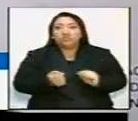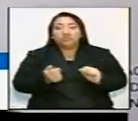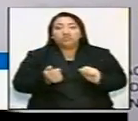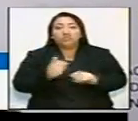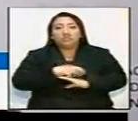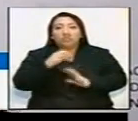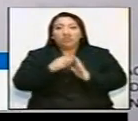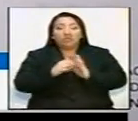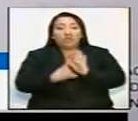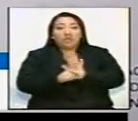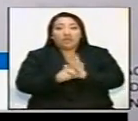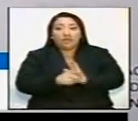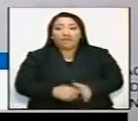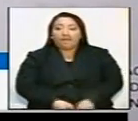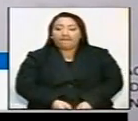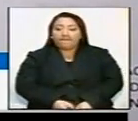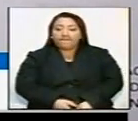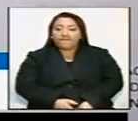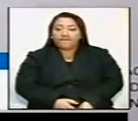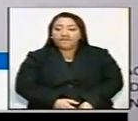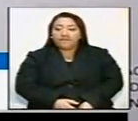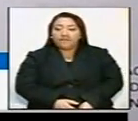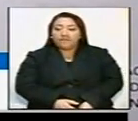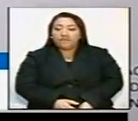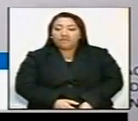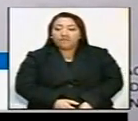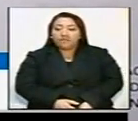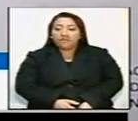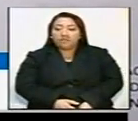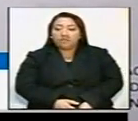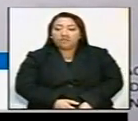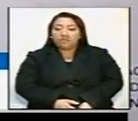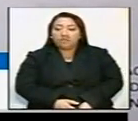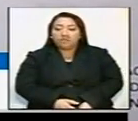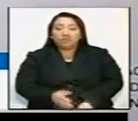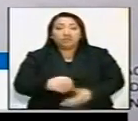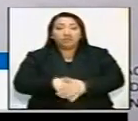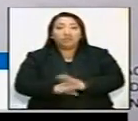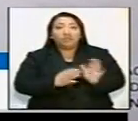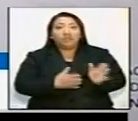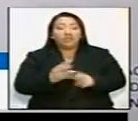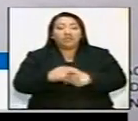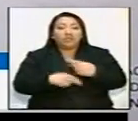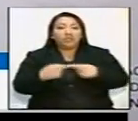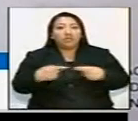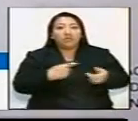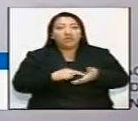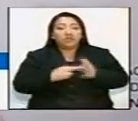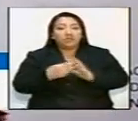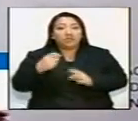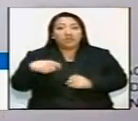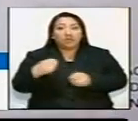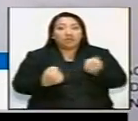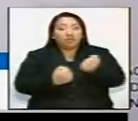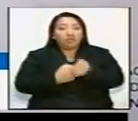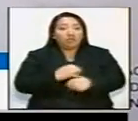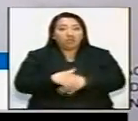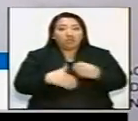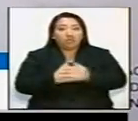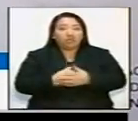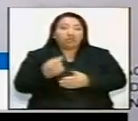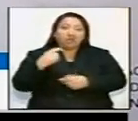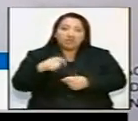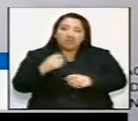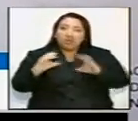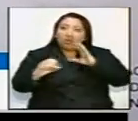unos ocho proyectos de ley que están enmarcados dentro del Plan Nacional de Competitividad y que van a requerir el apoyo de todos. Van a requerir